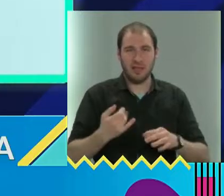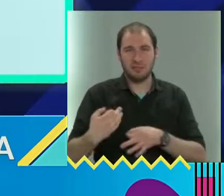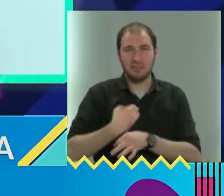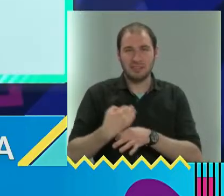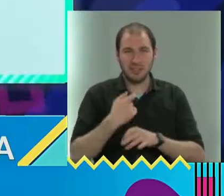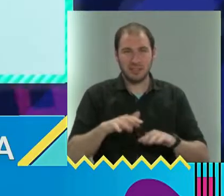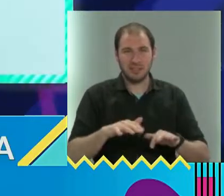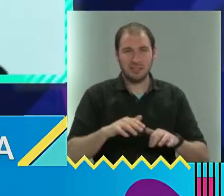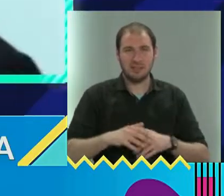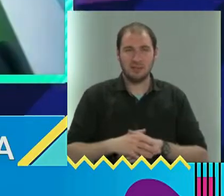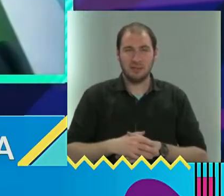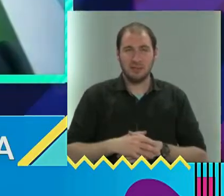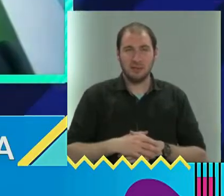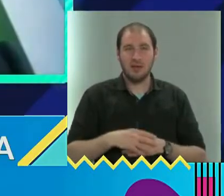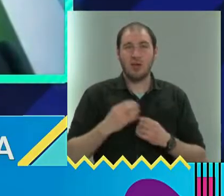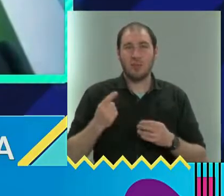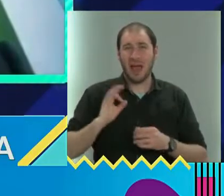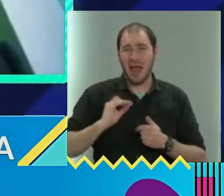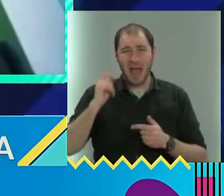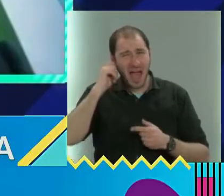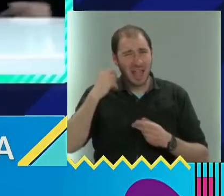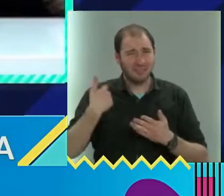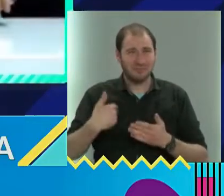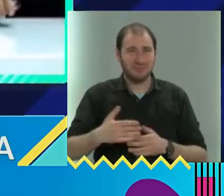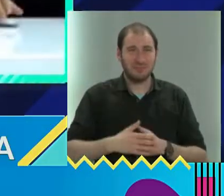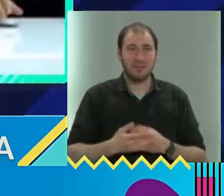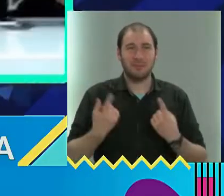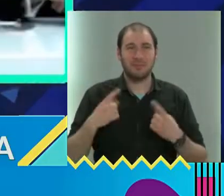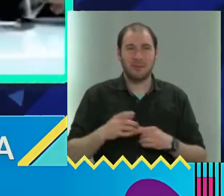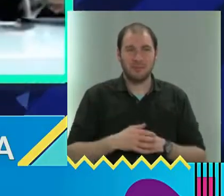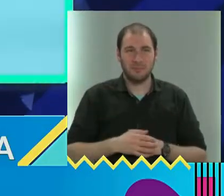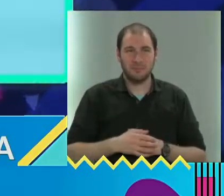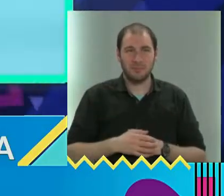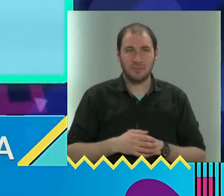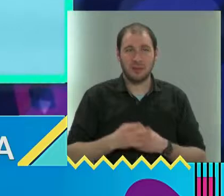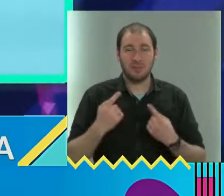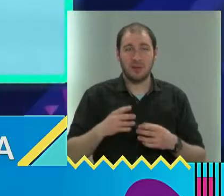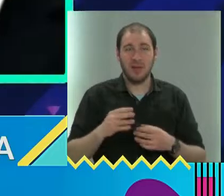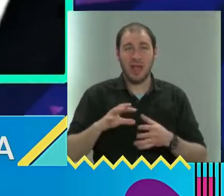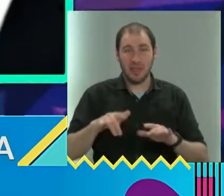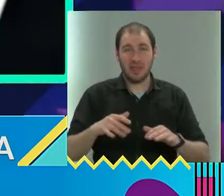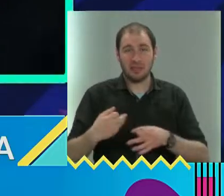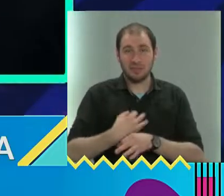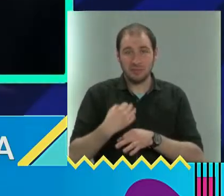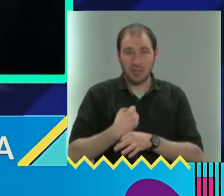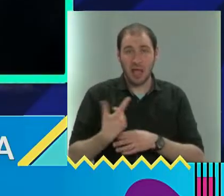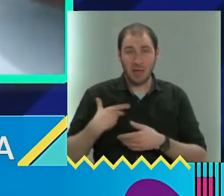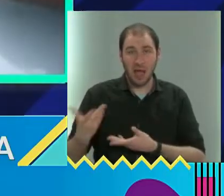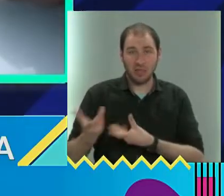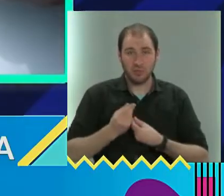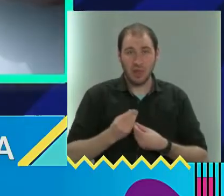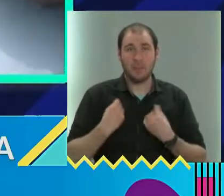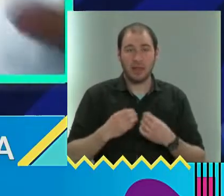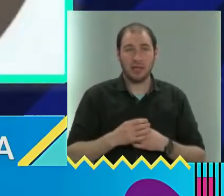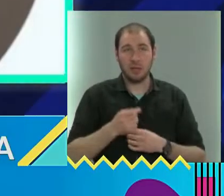estenografía, así que imagínense cuántos años tengo. Pero bueno, en esto. Pero la dactilografía a mí me pudo servir